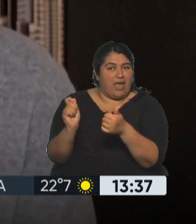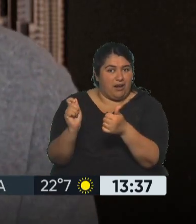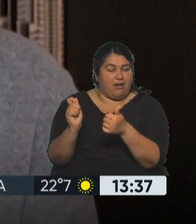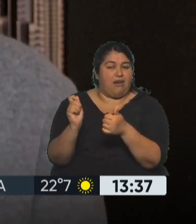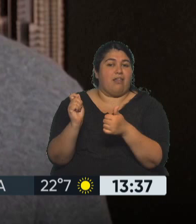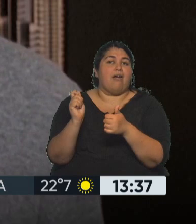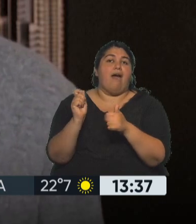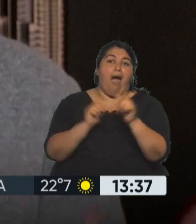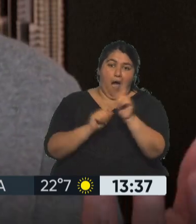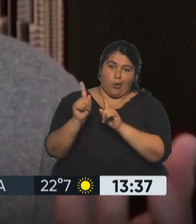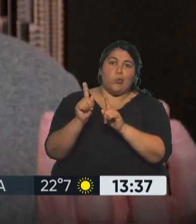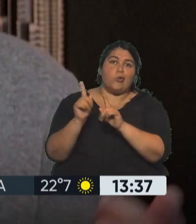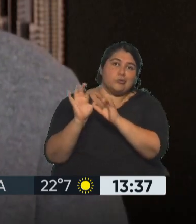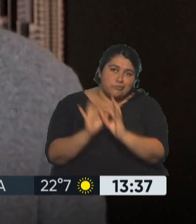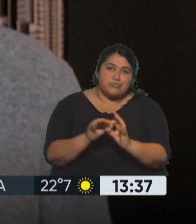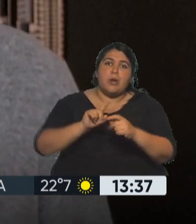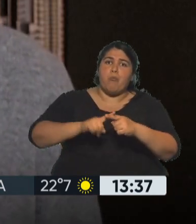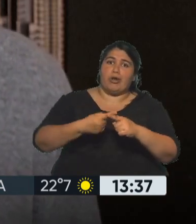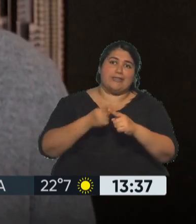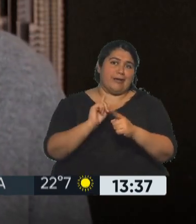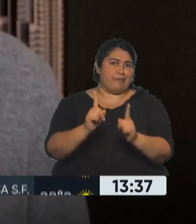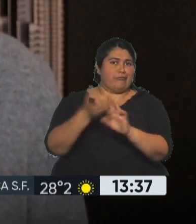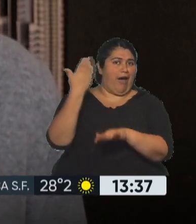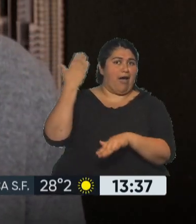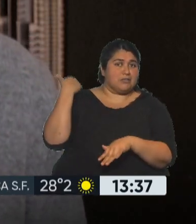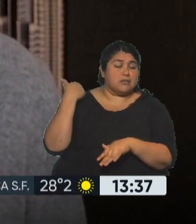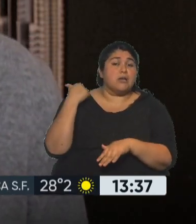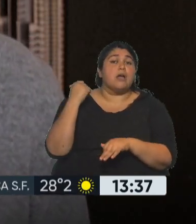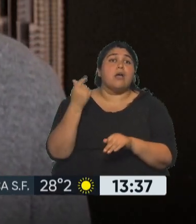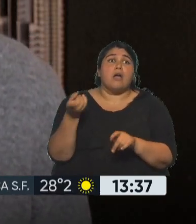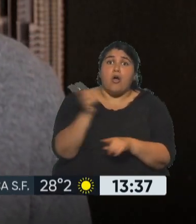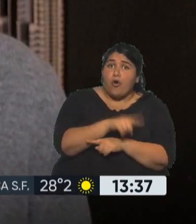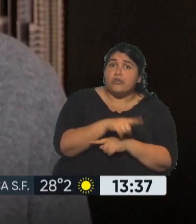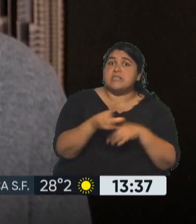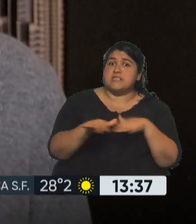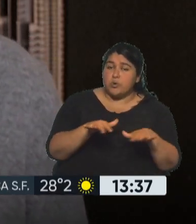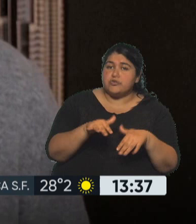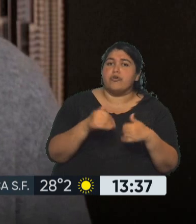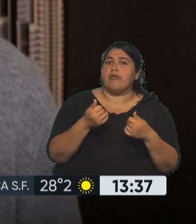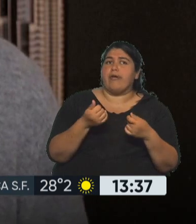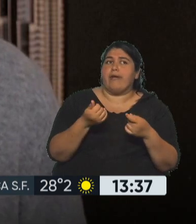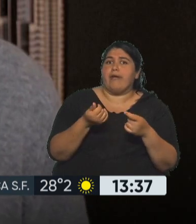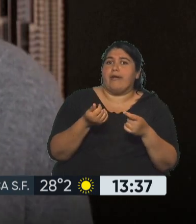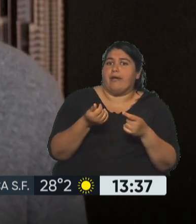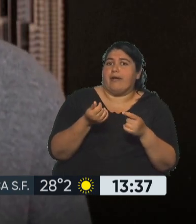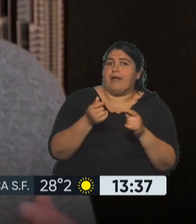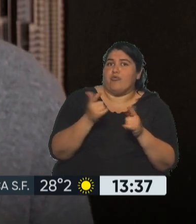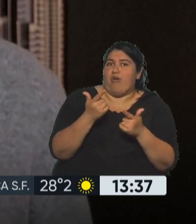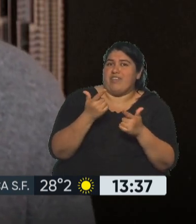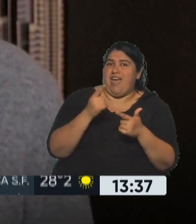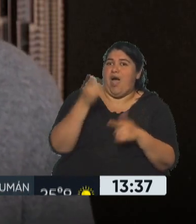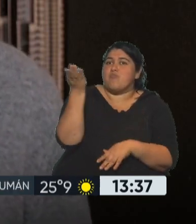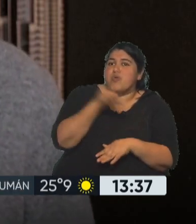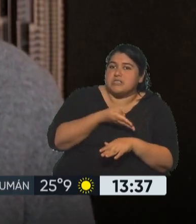que a veces vienen de la política tradicional, pero en muchos casos no habían tenido el favor electoral con